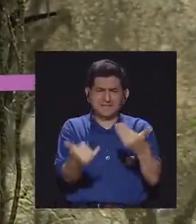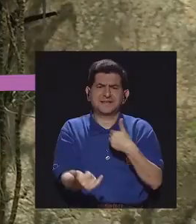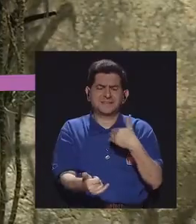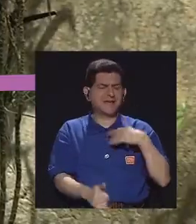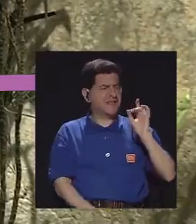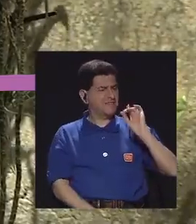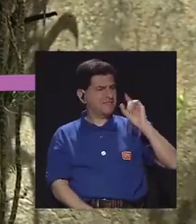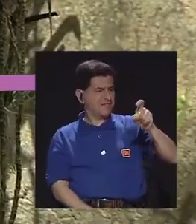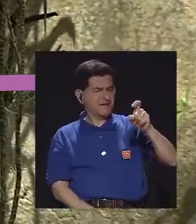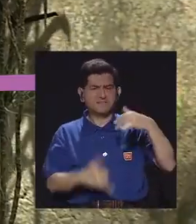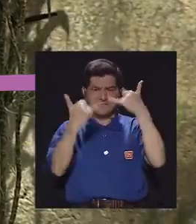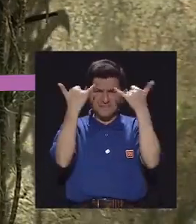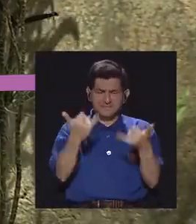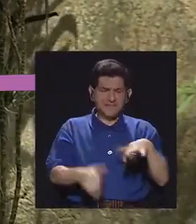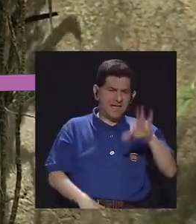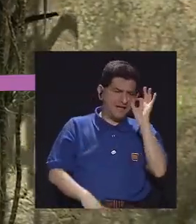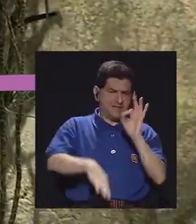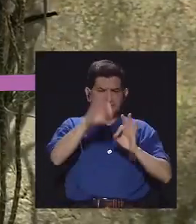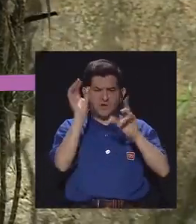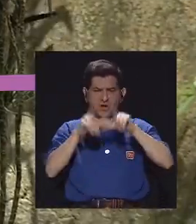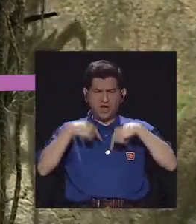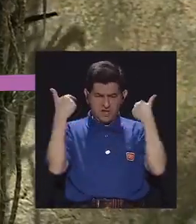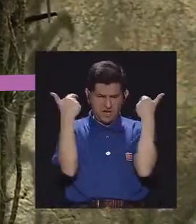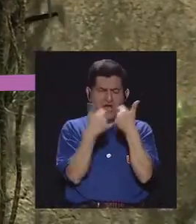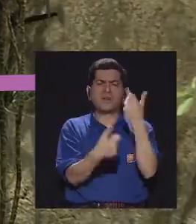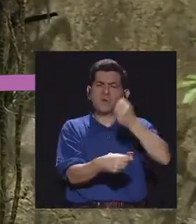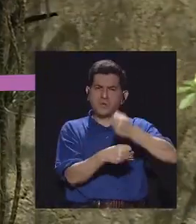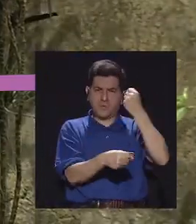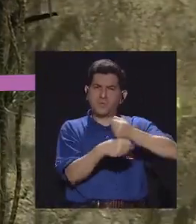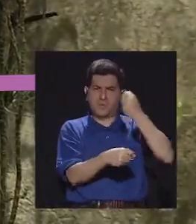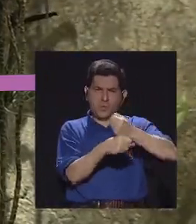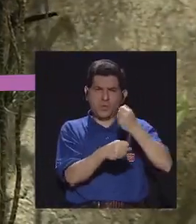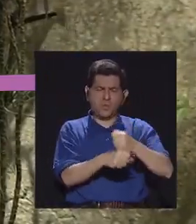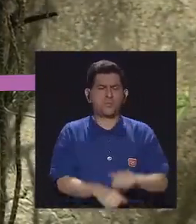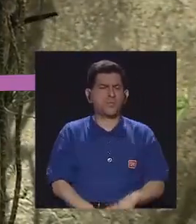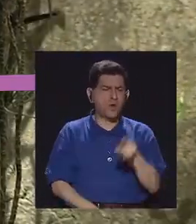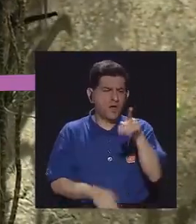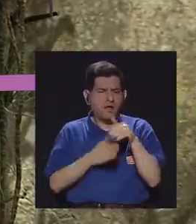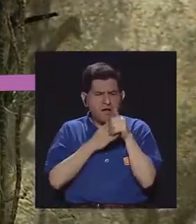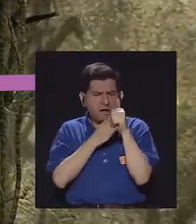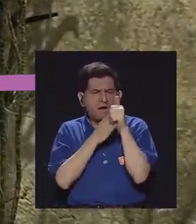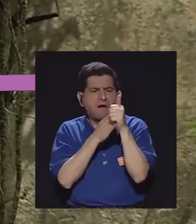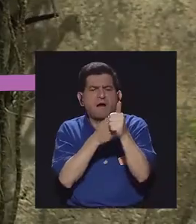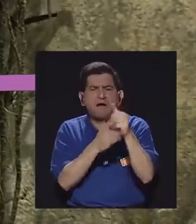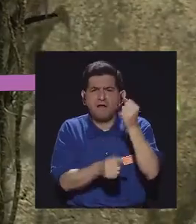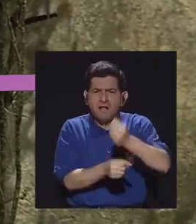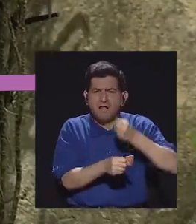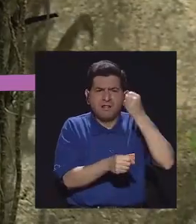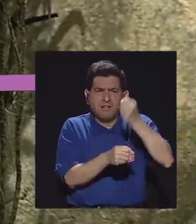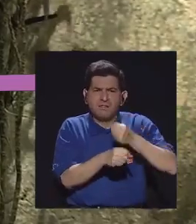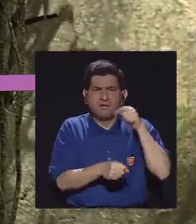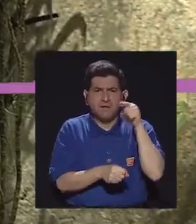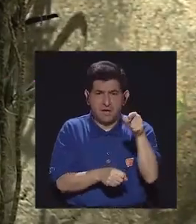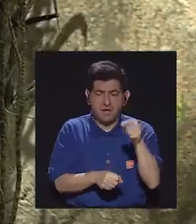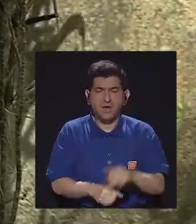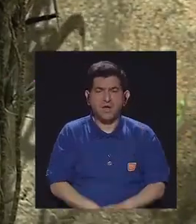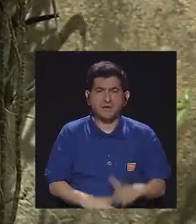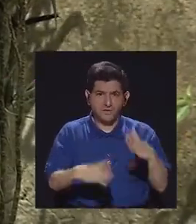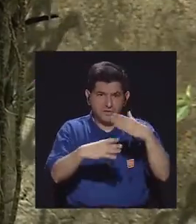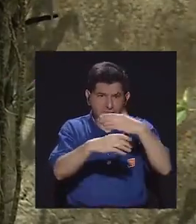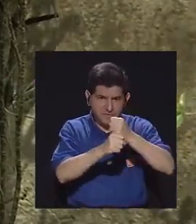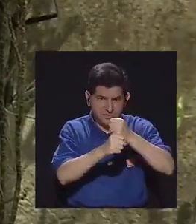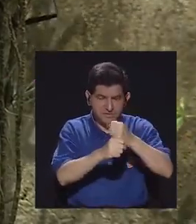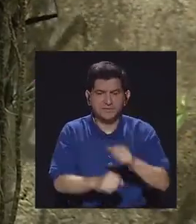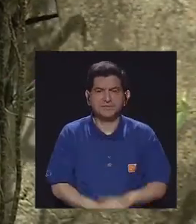tienen el diagnóstico, ya cuando ellos escogen el grupo con que van a trabajar, entonces se les va guiando ahí para el trabajo que ellos van a